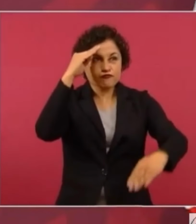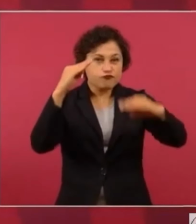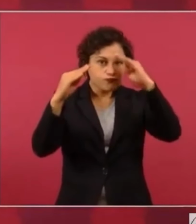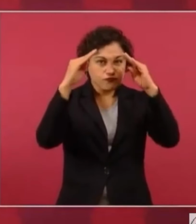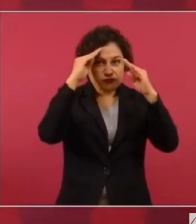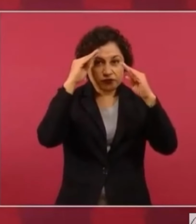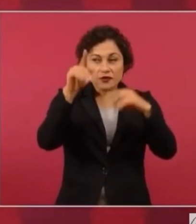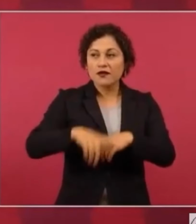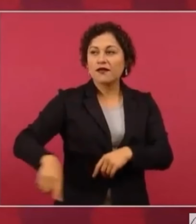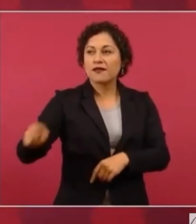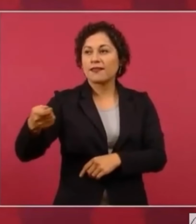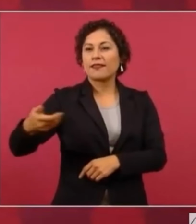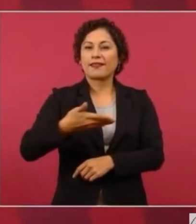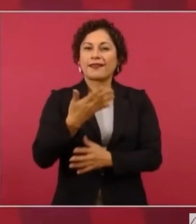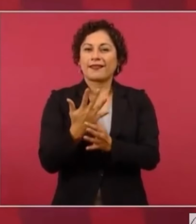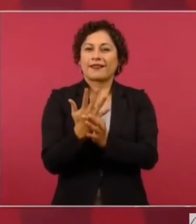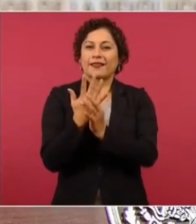el país. No,